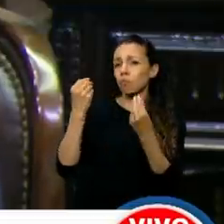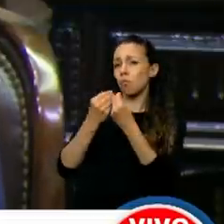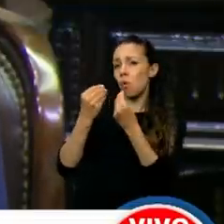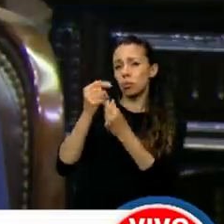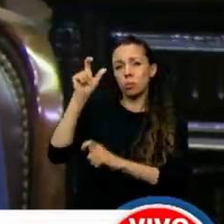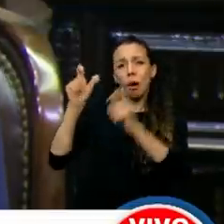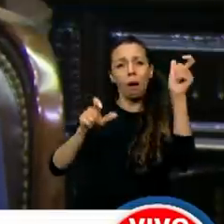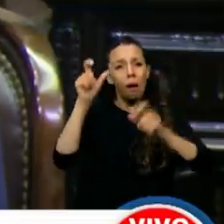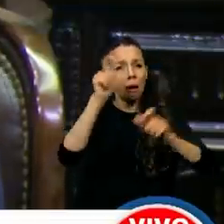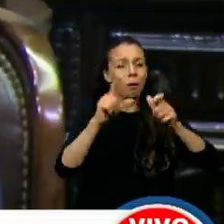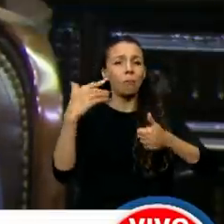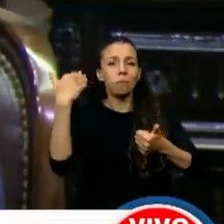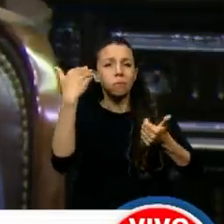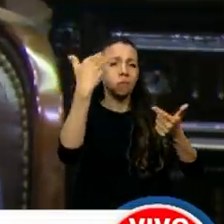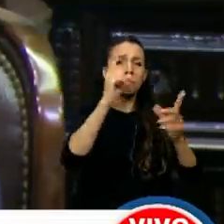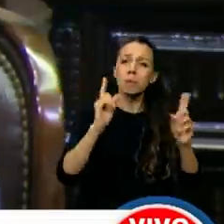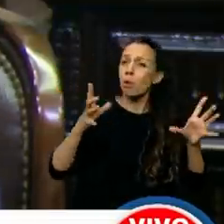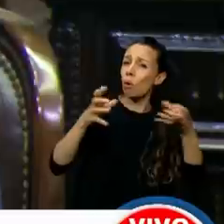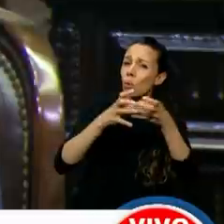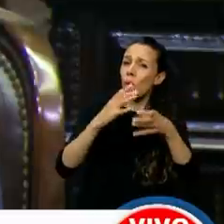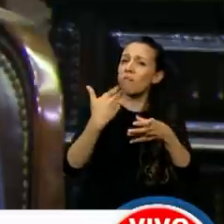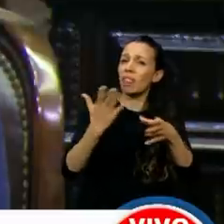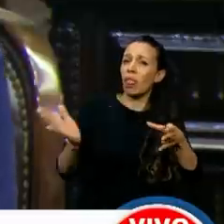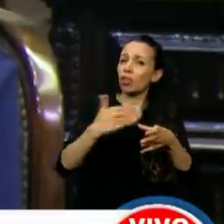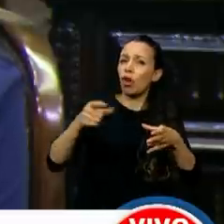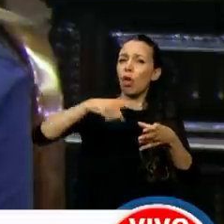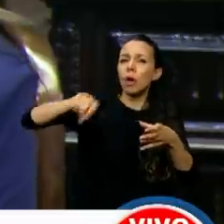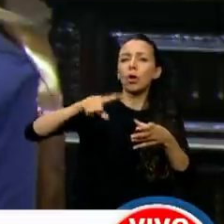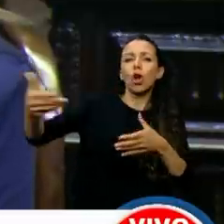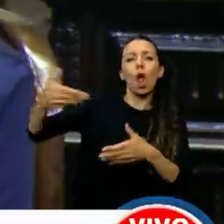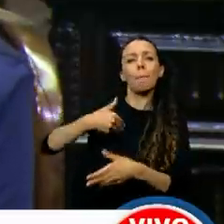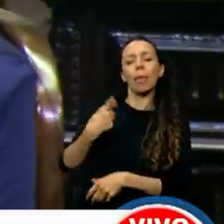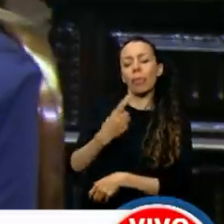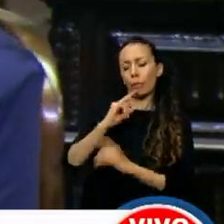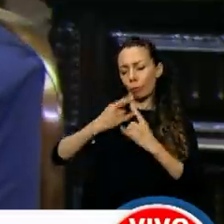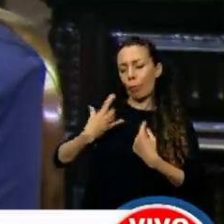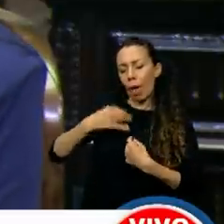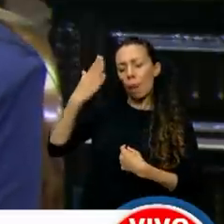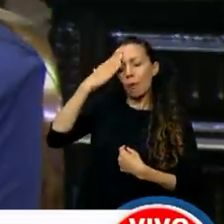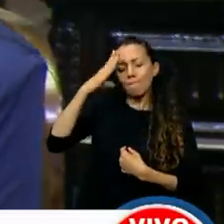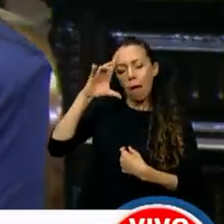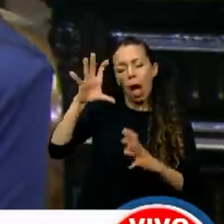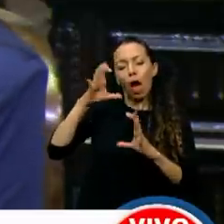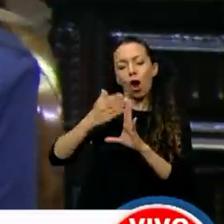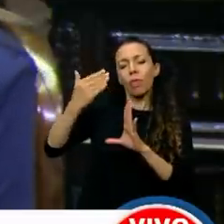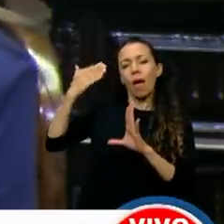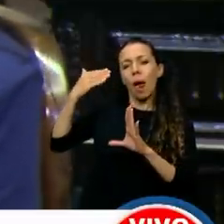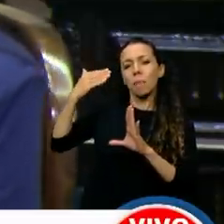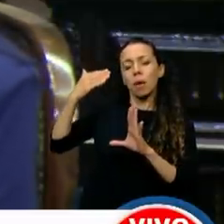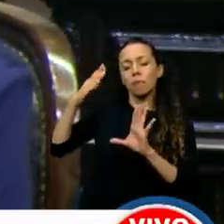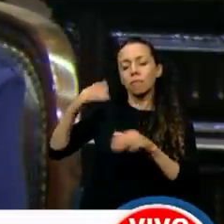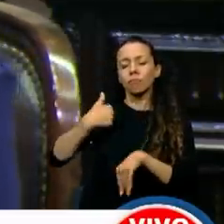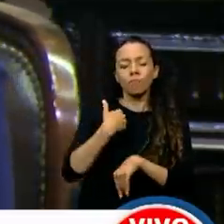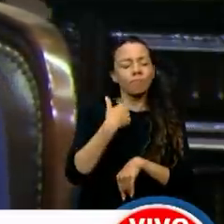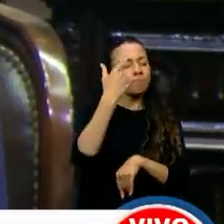interlocuciones del frente de todos nos pedían que hagamos memoria entonces con mucha humildad me puse a